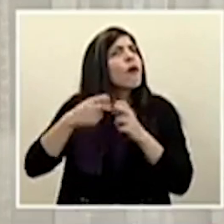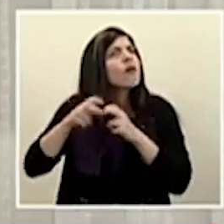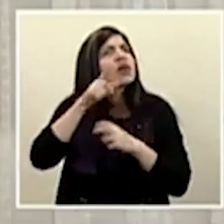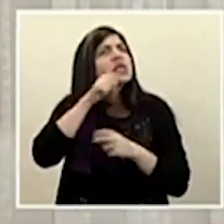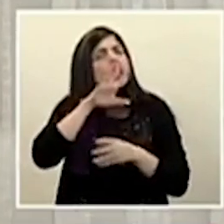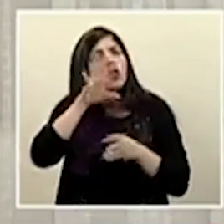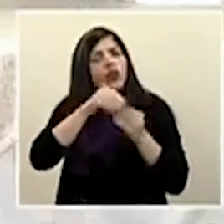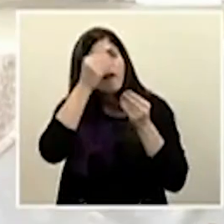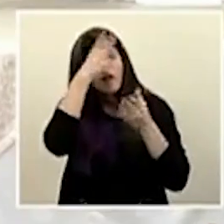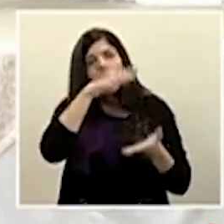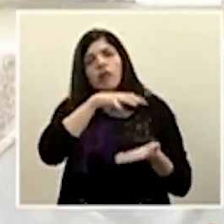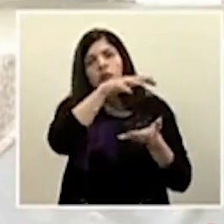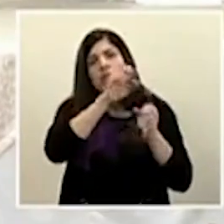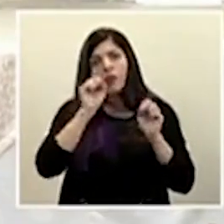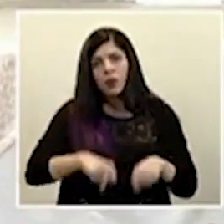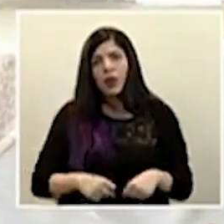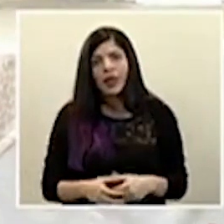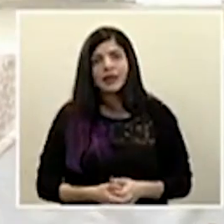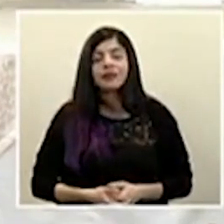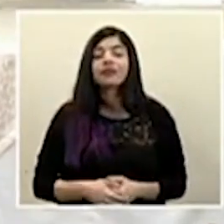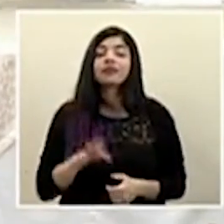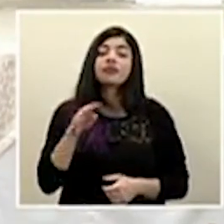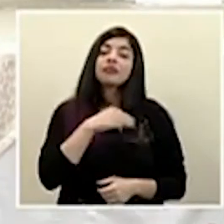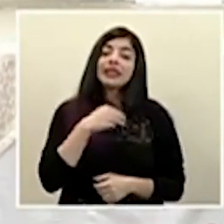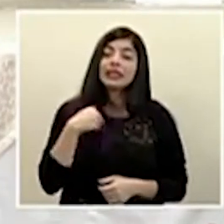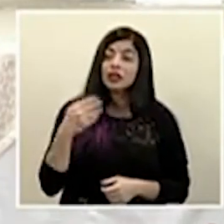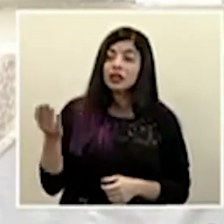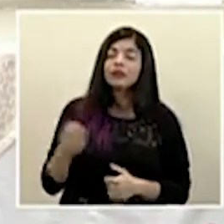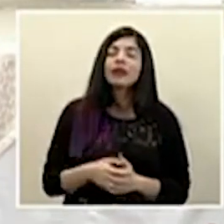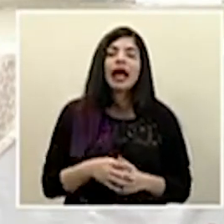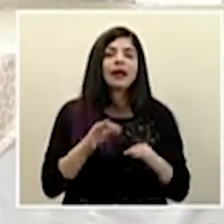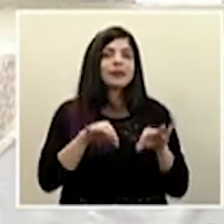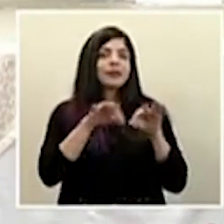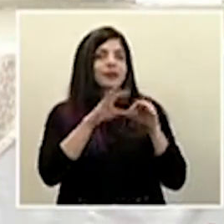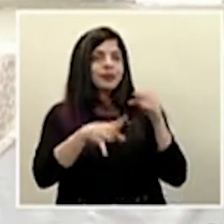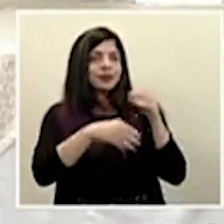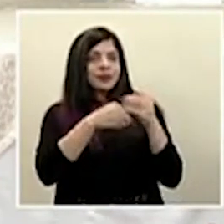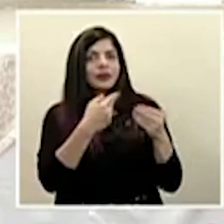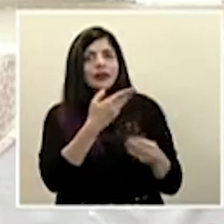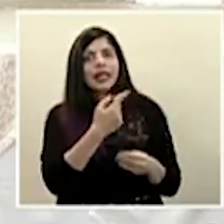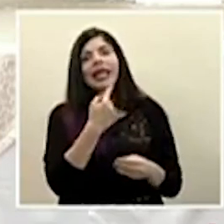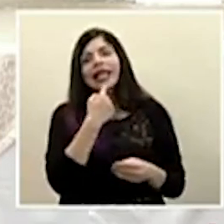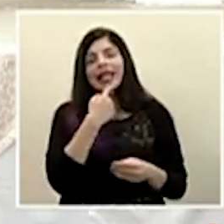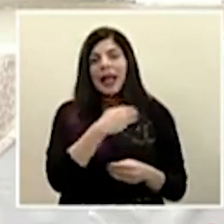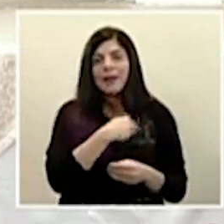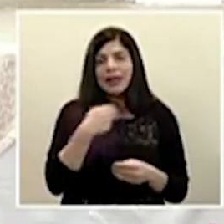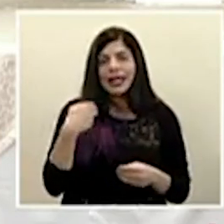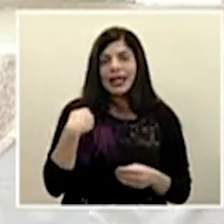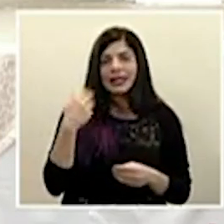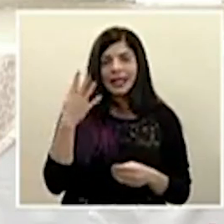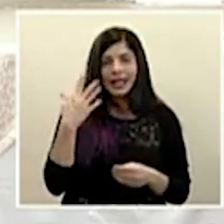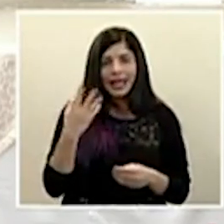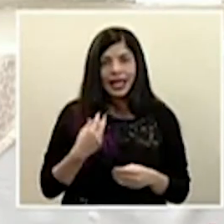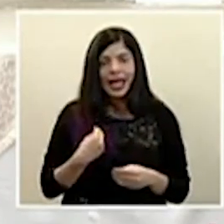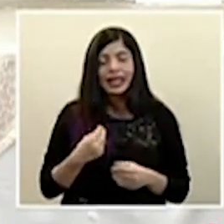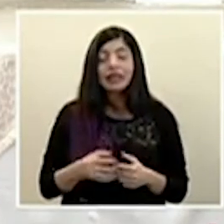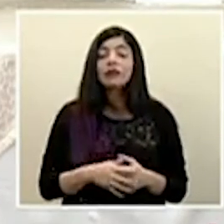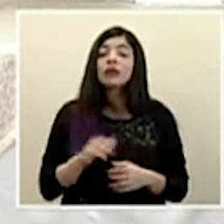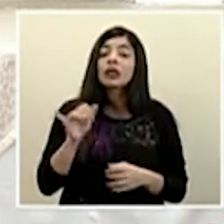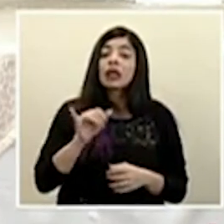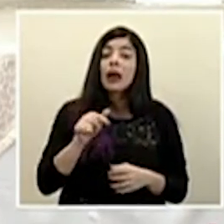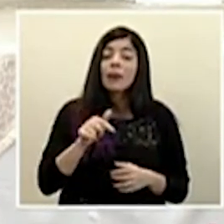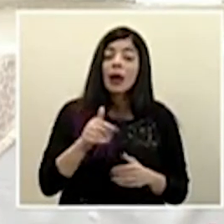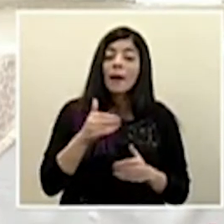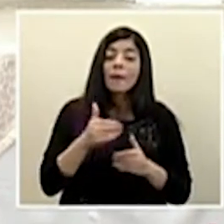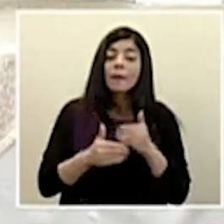recursos. Ministro. Vale la pena complementar a lo que ha planteado la ministra Dinarte, que también en el